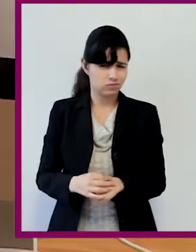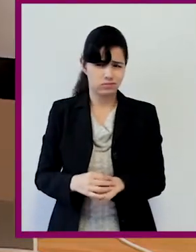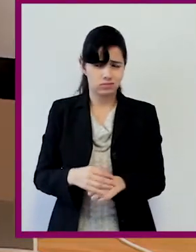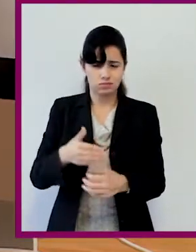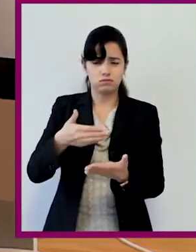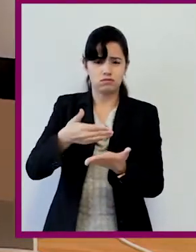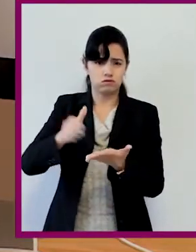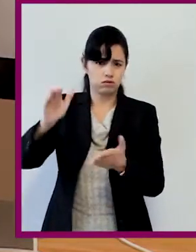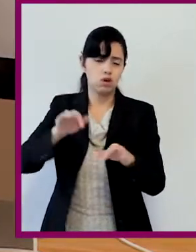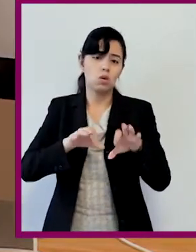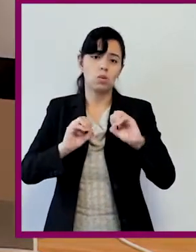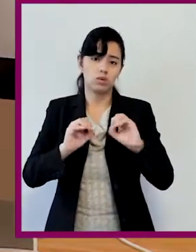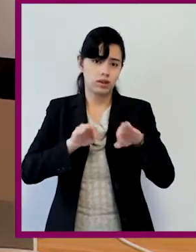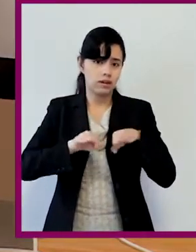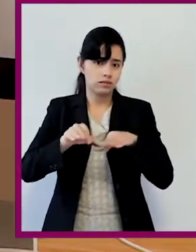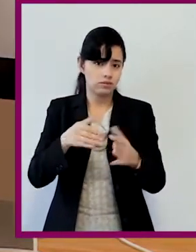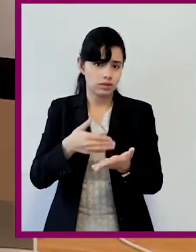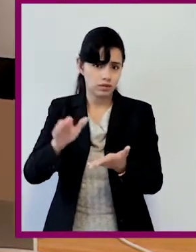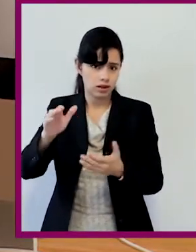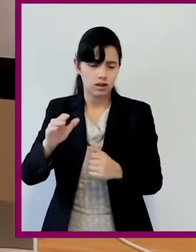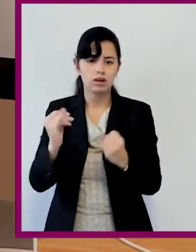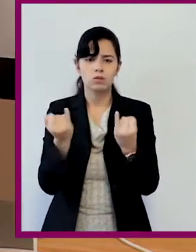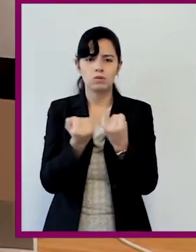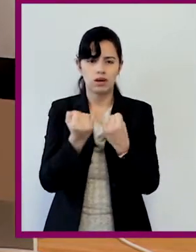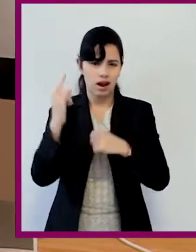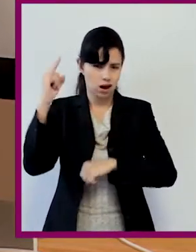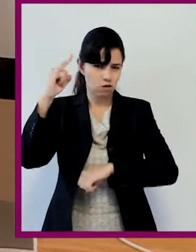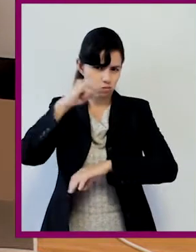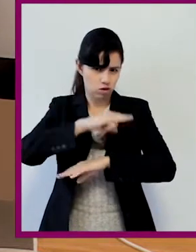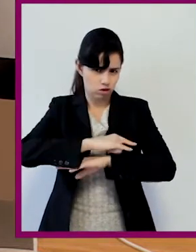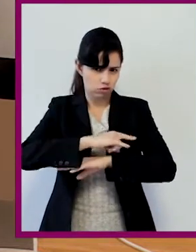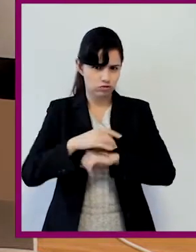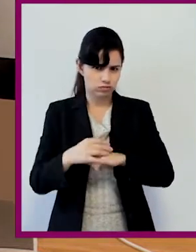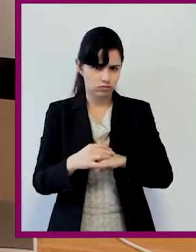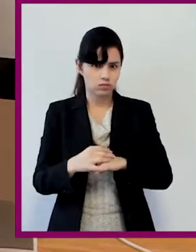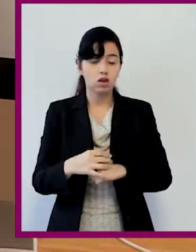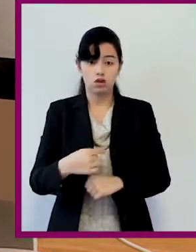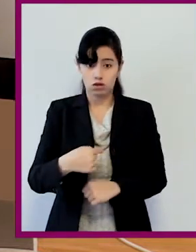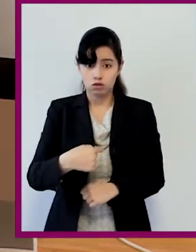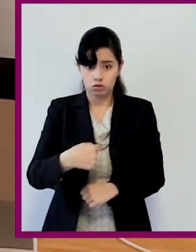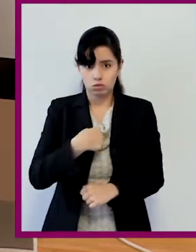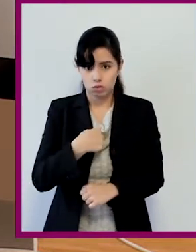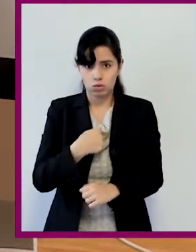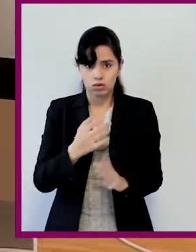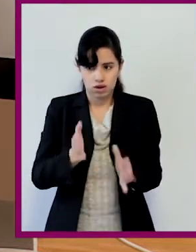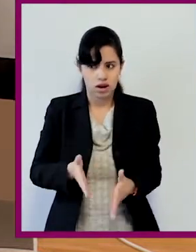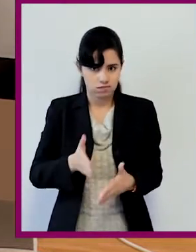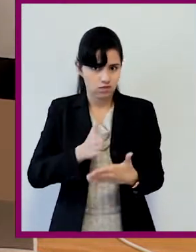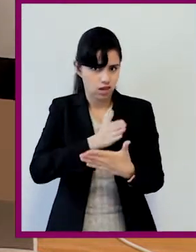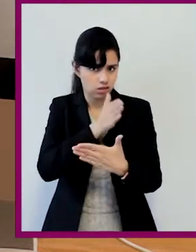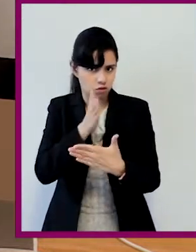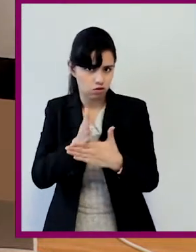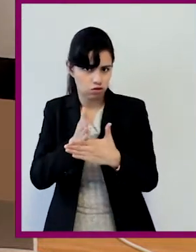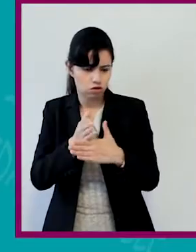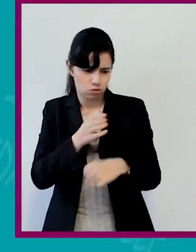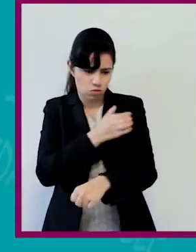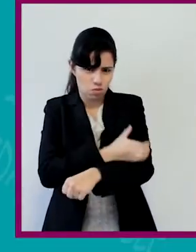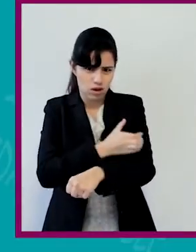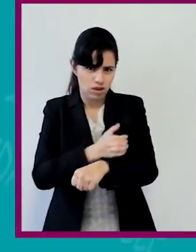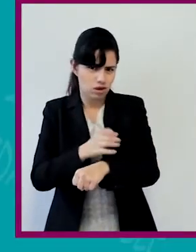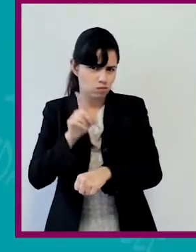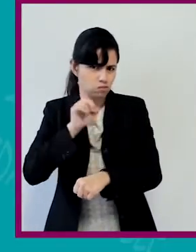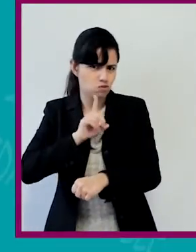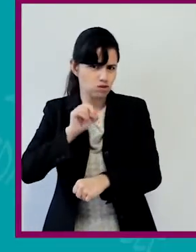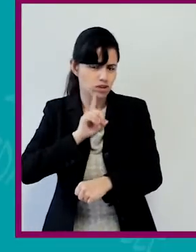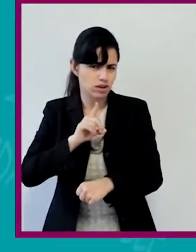los aeropuertos, yo he ido con una compañera académica que se viste de indígena. Los